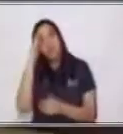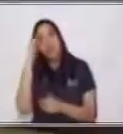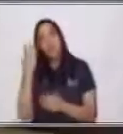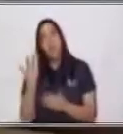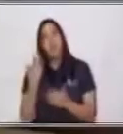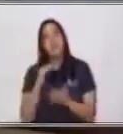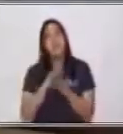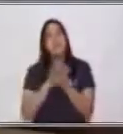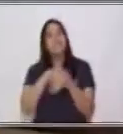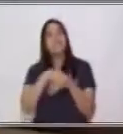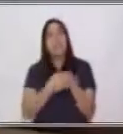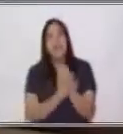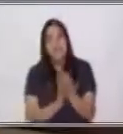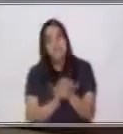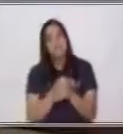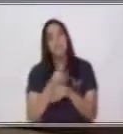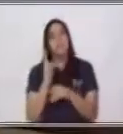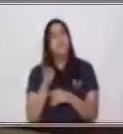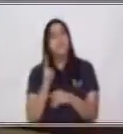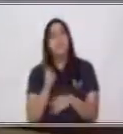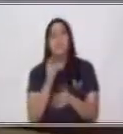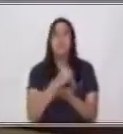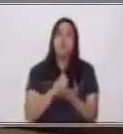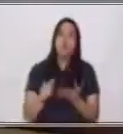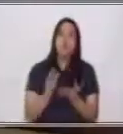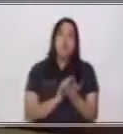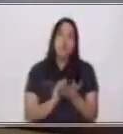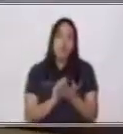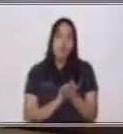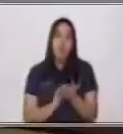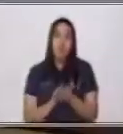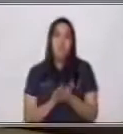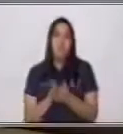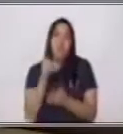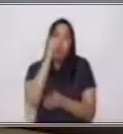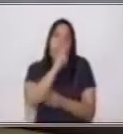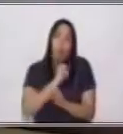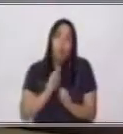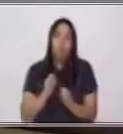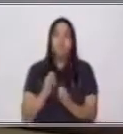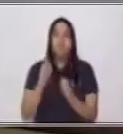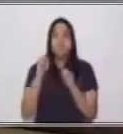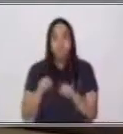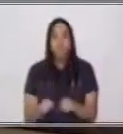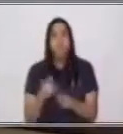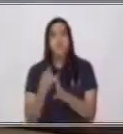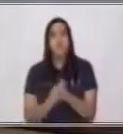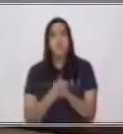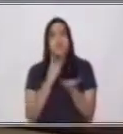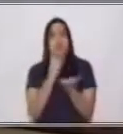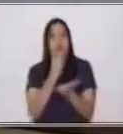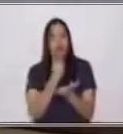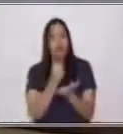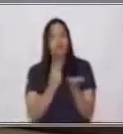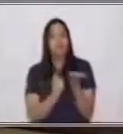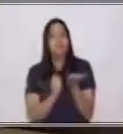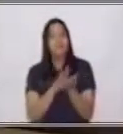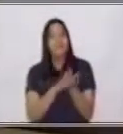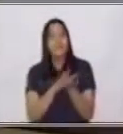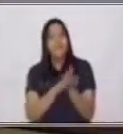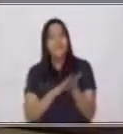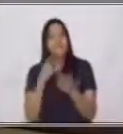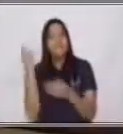también 16. Y 16 dividido 16 nos da 1. Entonces nos da que el valor x